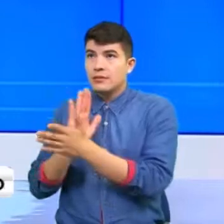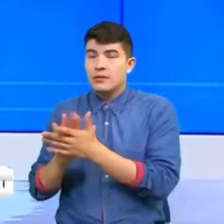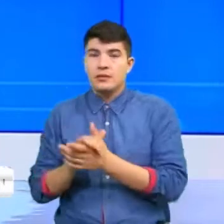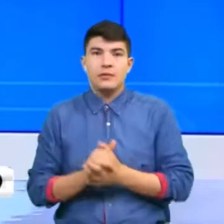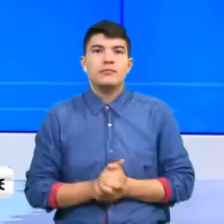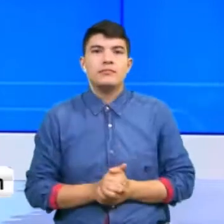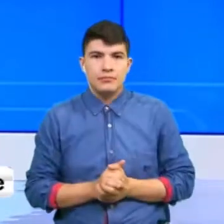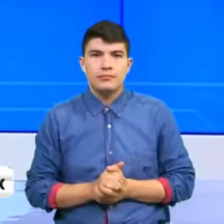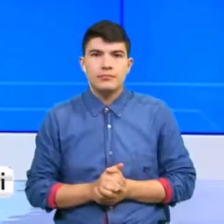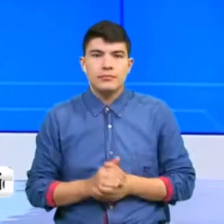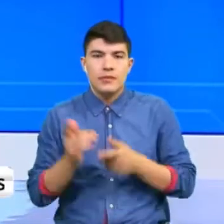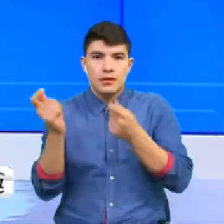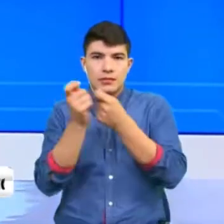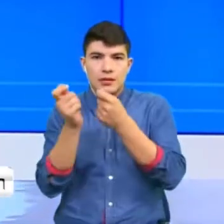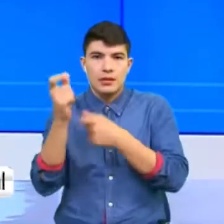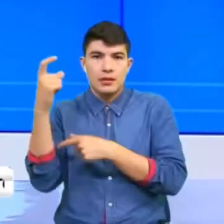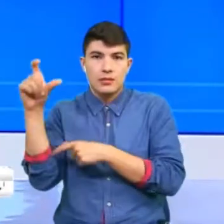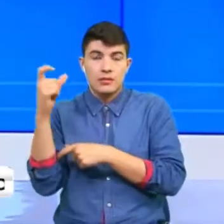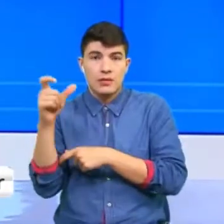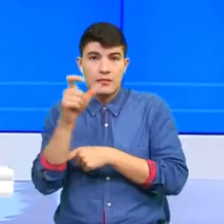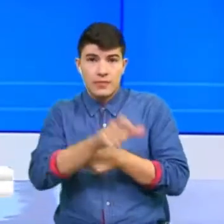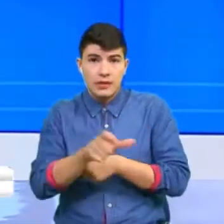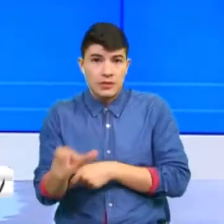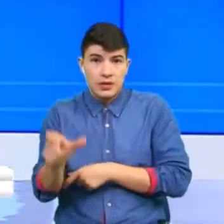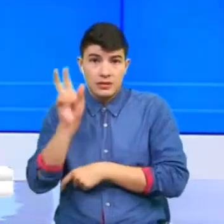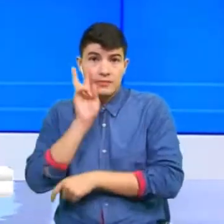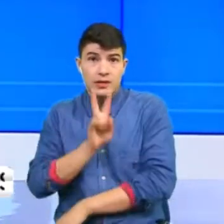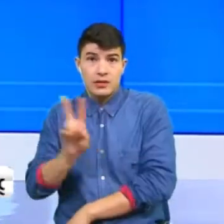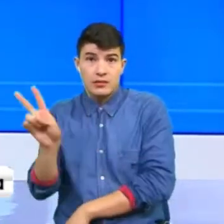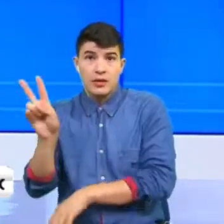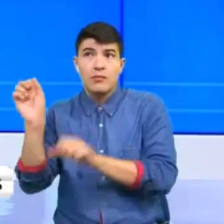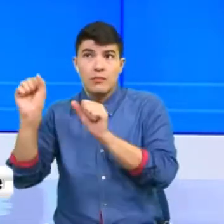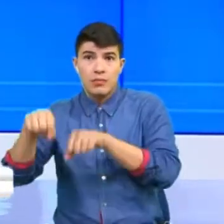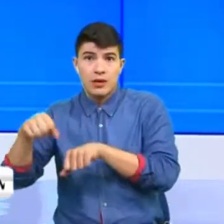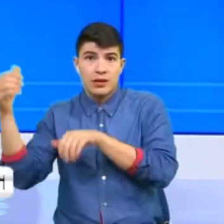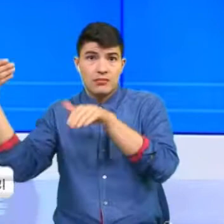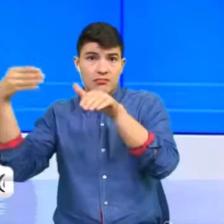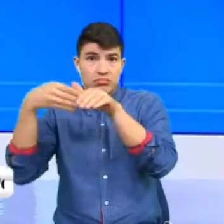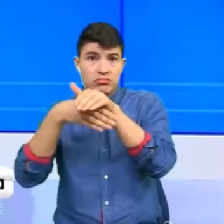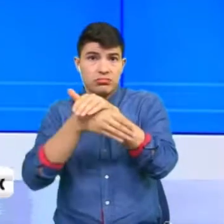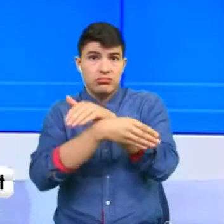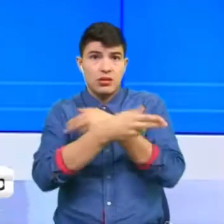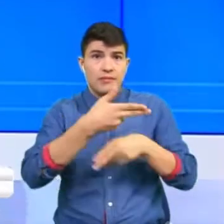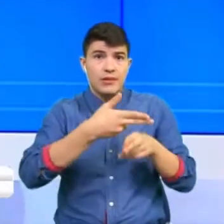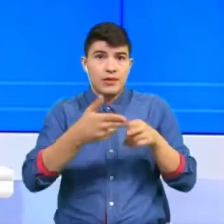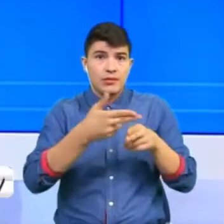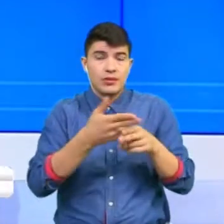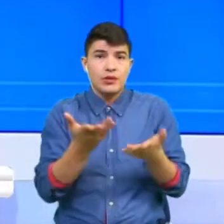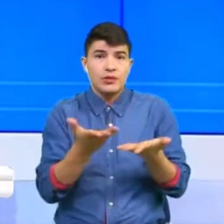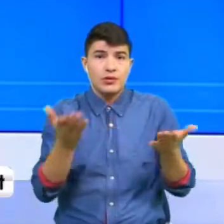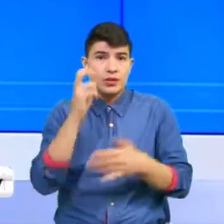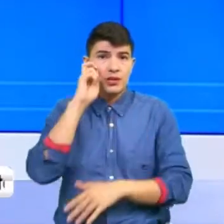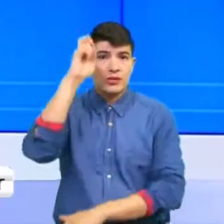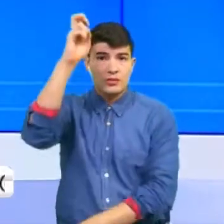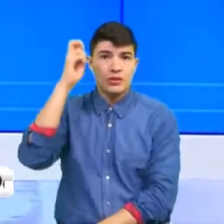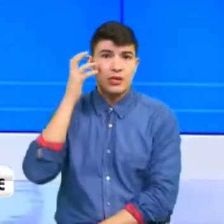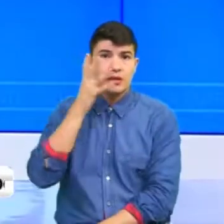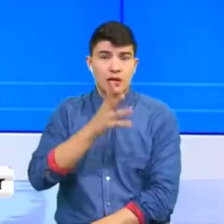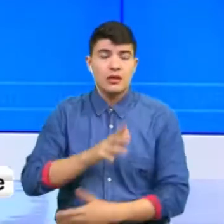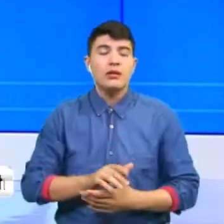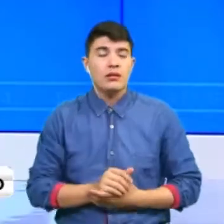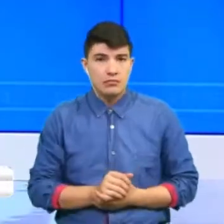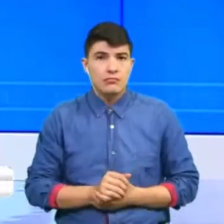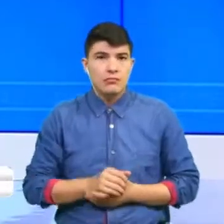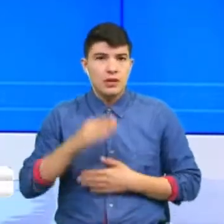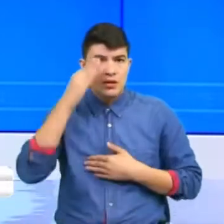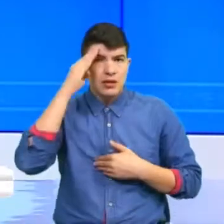Vamos a dirigir hacia la frontera, donde un gran número de venezolanos podría estar llegando en próximos días a norte de Santander. Las